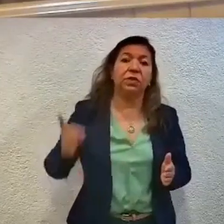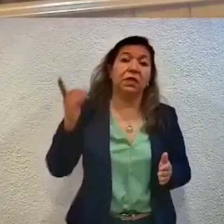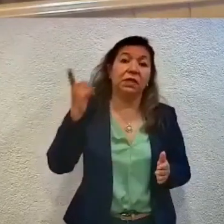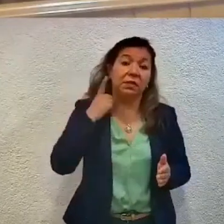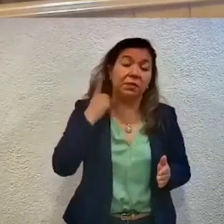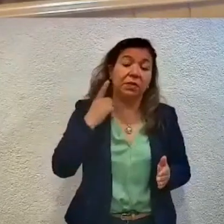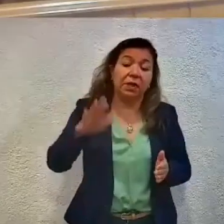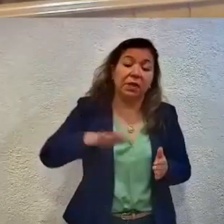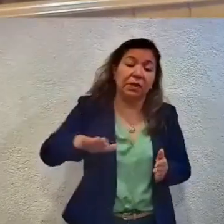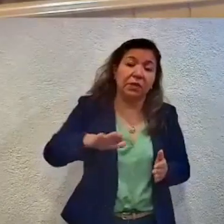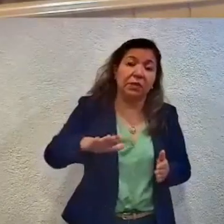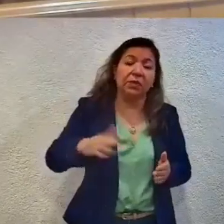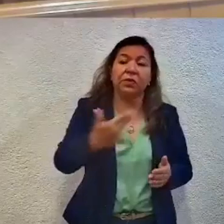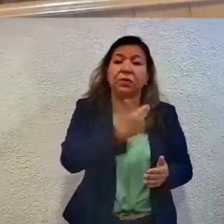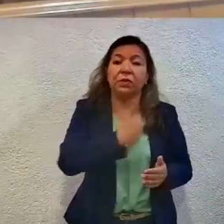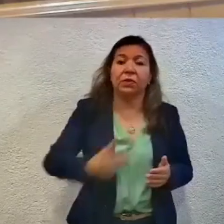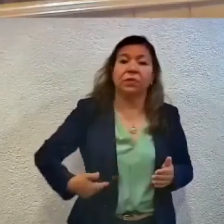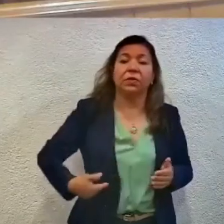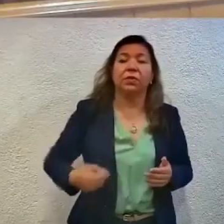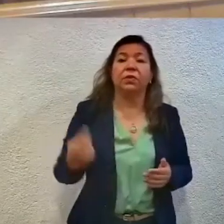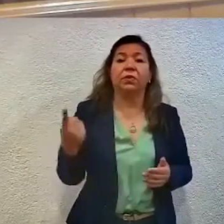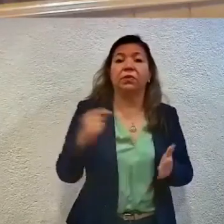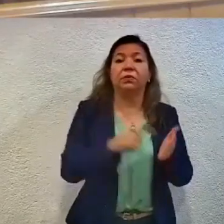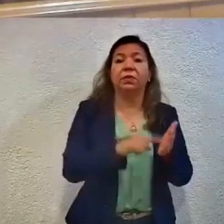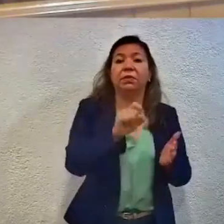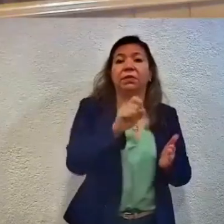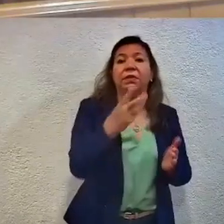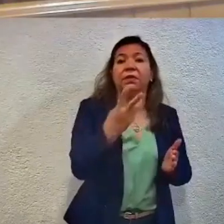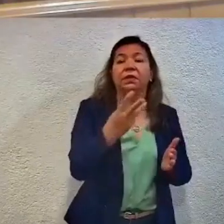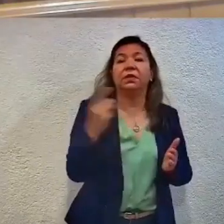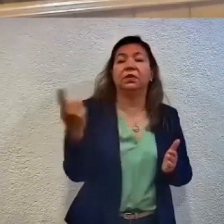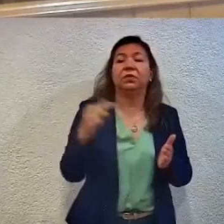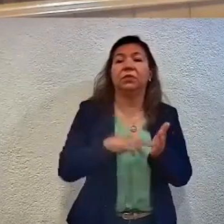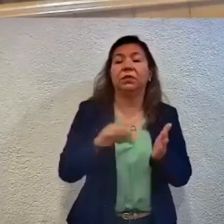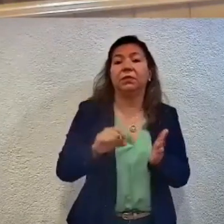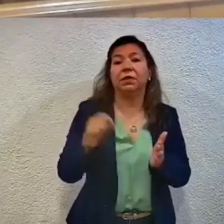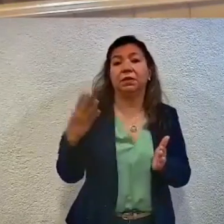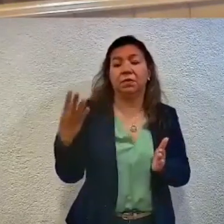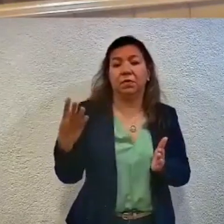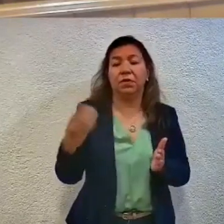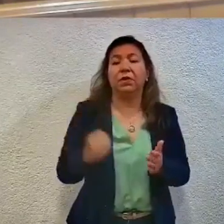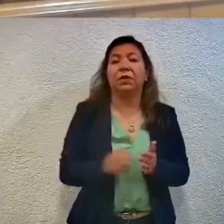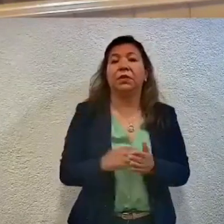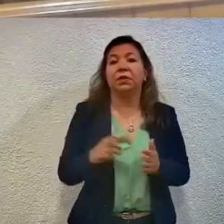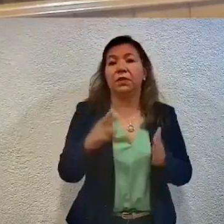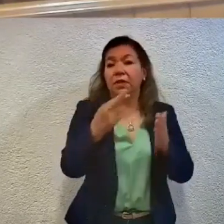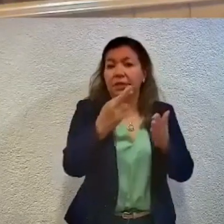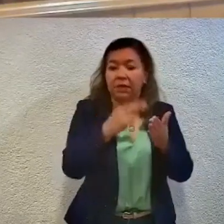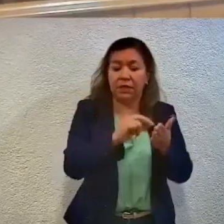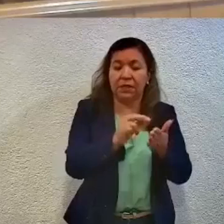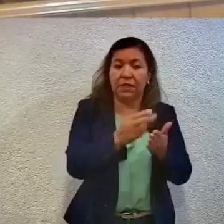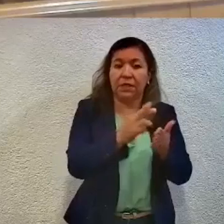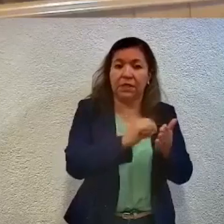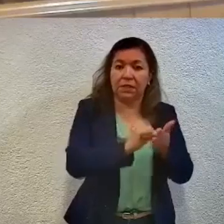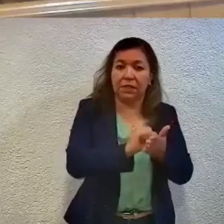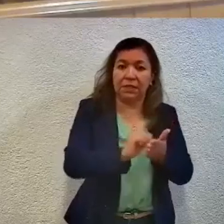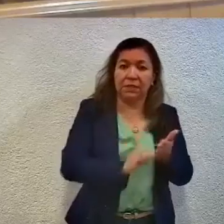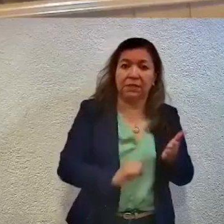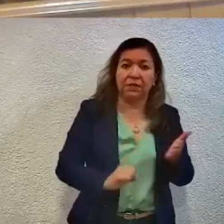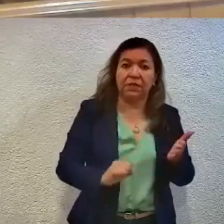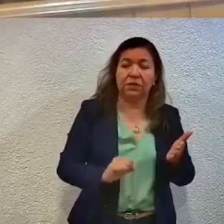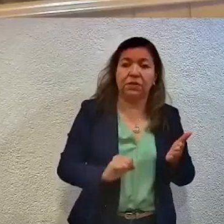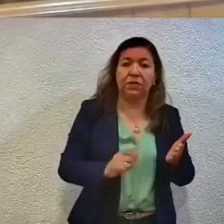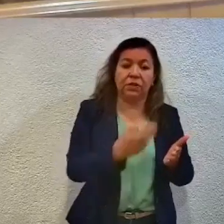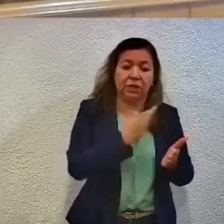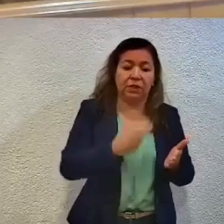electoral ordinario de diputaciones locales y ayuntamientos 2023-2024. Lo anterior porque el registro de la lista